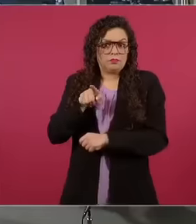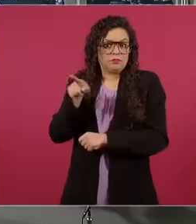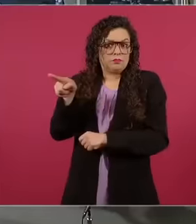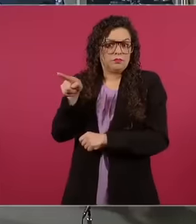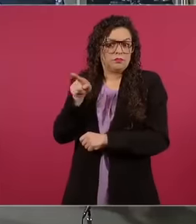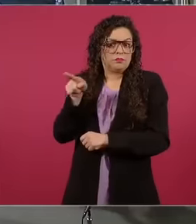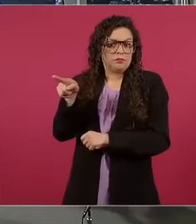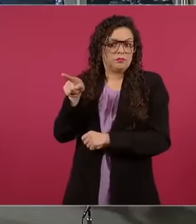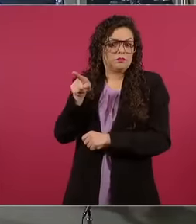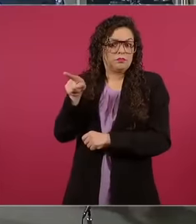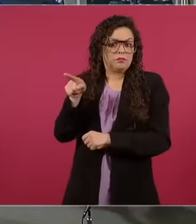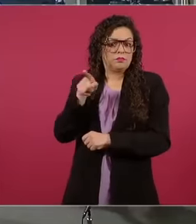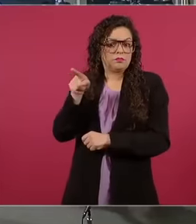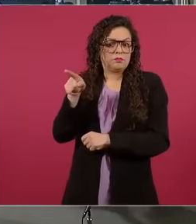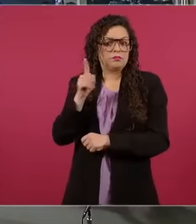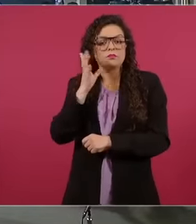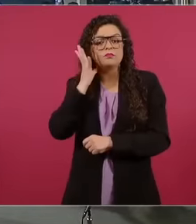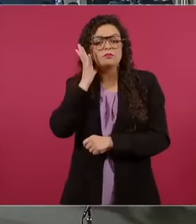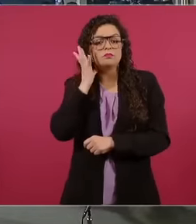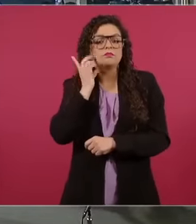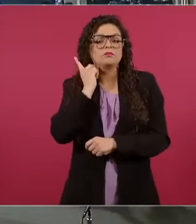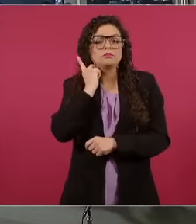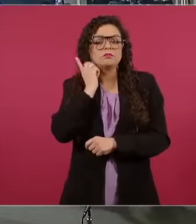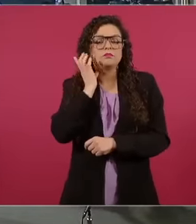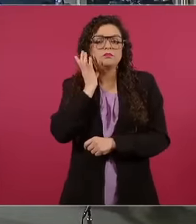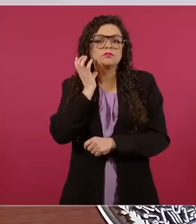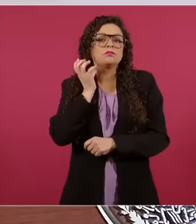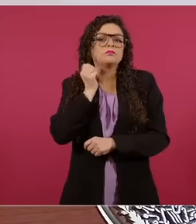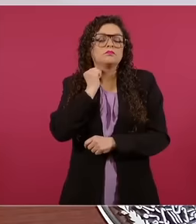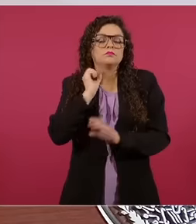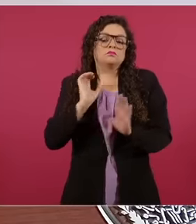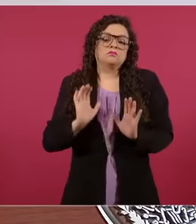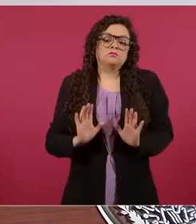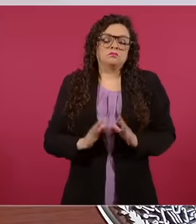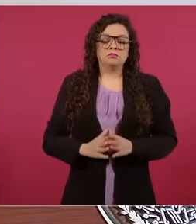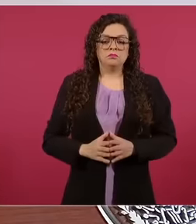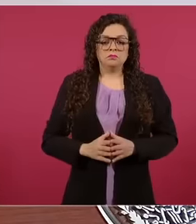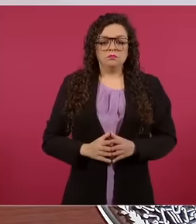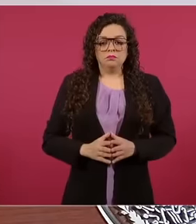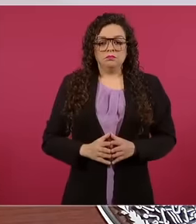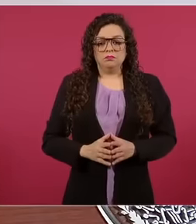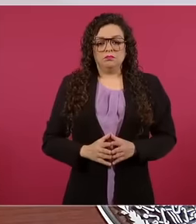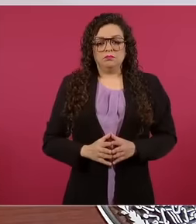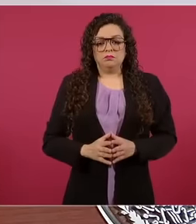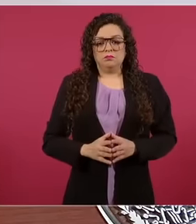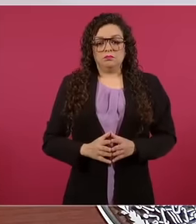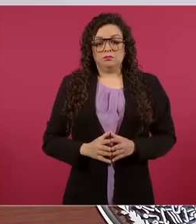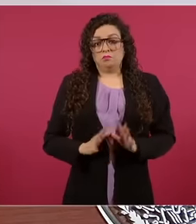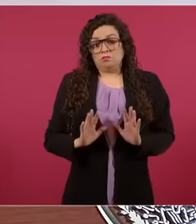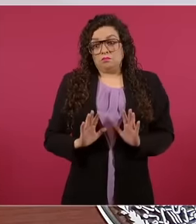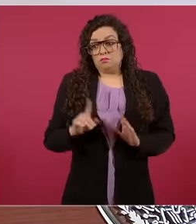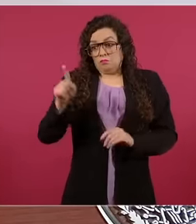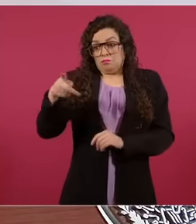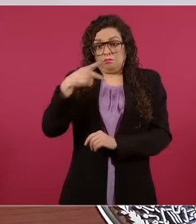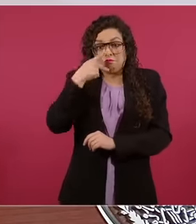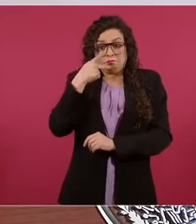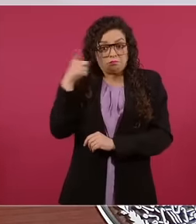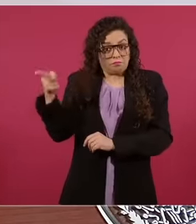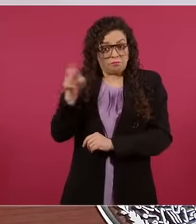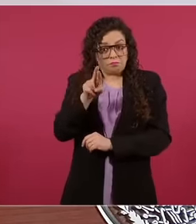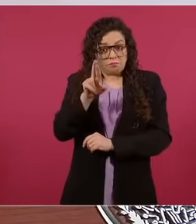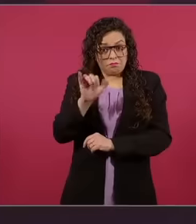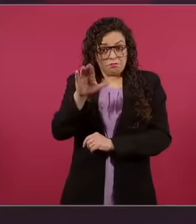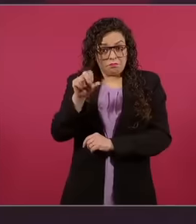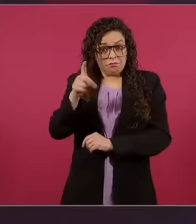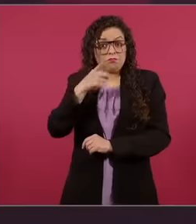próxima no. Semana. Yo le, si yo le, le creo a Ricardo, si esos son los tiempos,